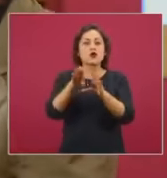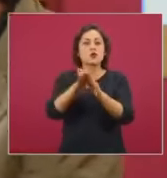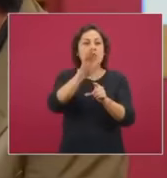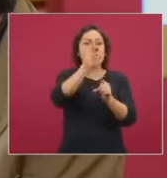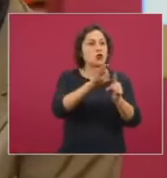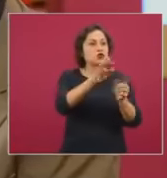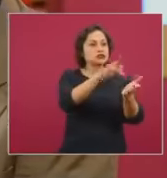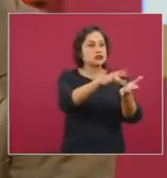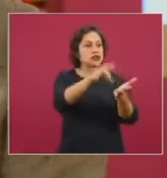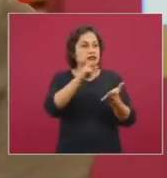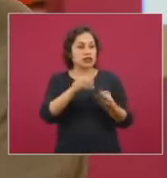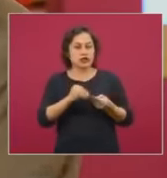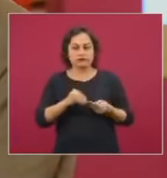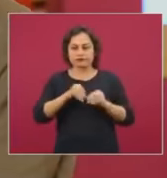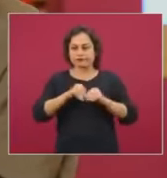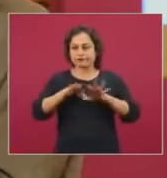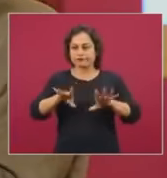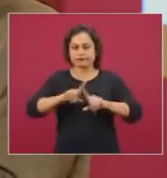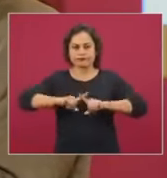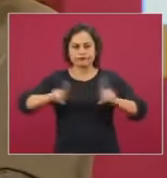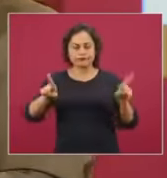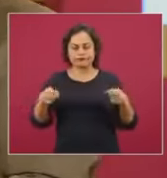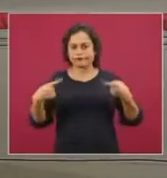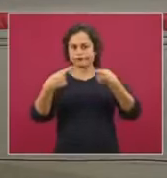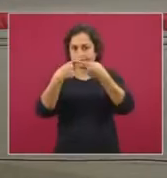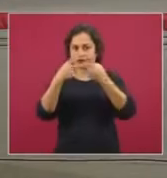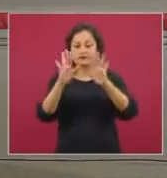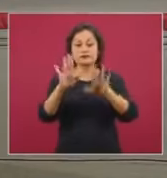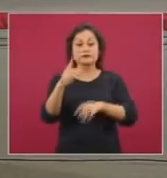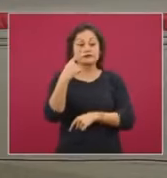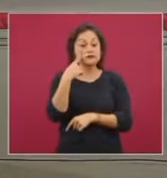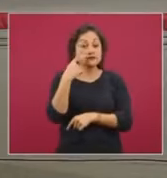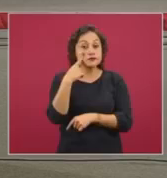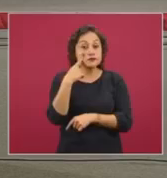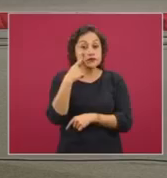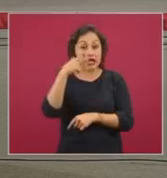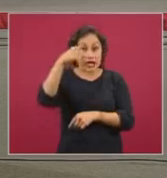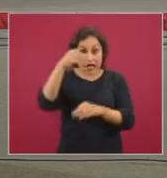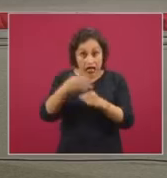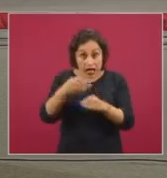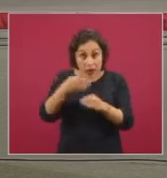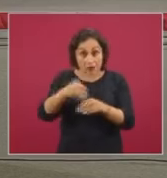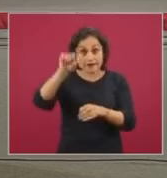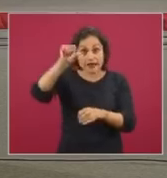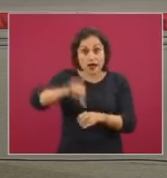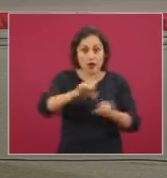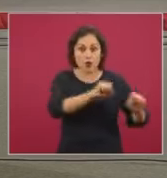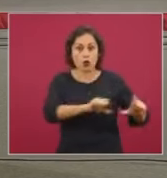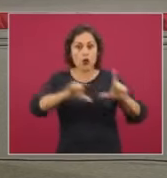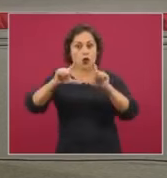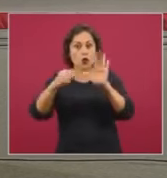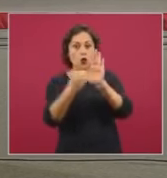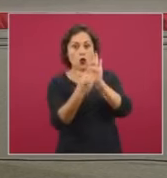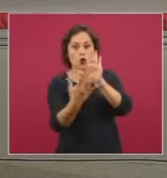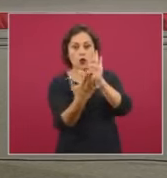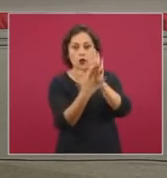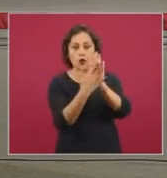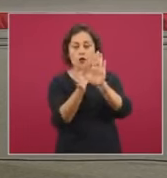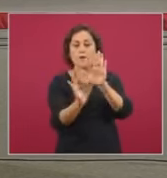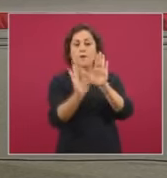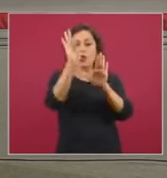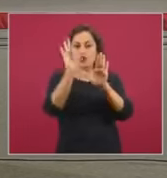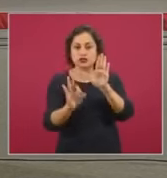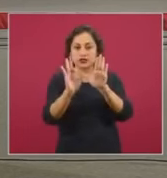lo interpretan como otra cosa, ¿no? Entonces, ¿qué es lo que estamos reportando hoy? Nada más para ser precisos, y si no lo